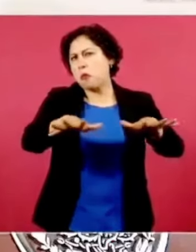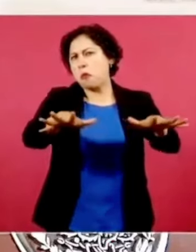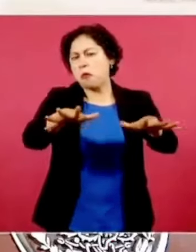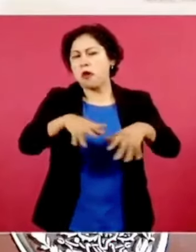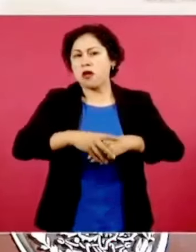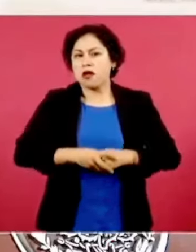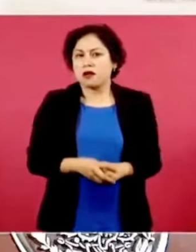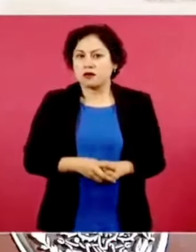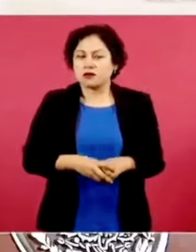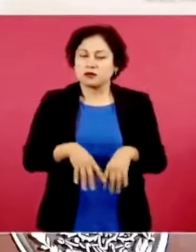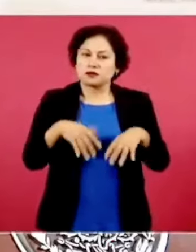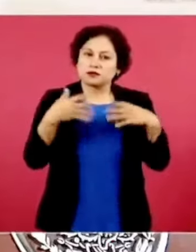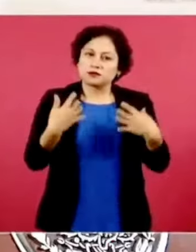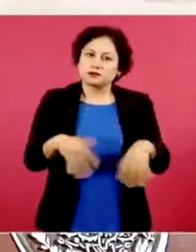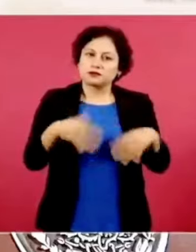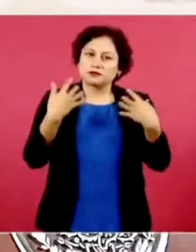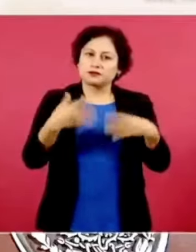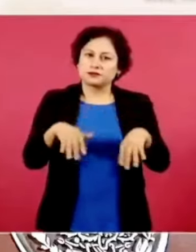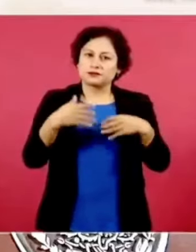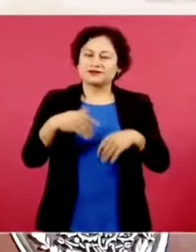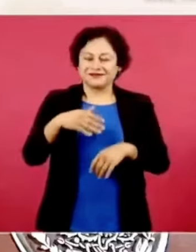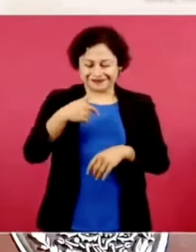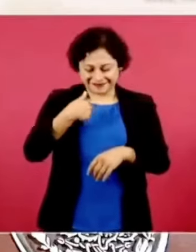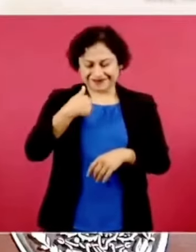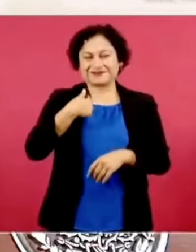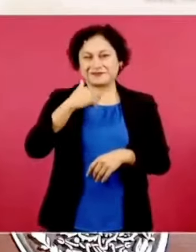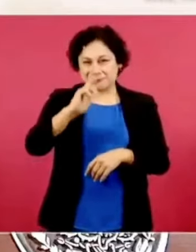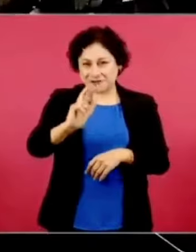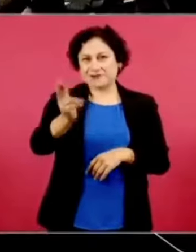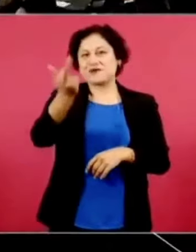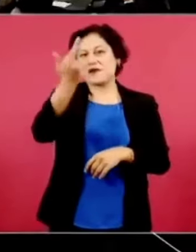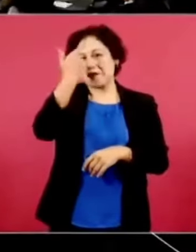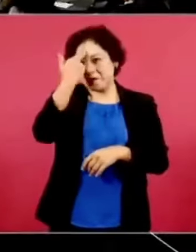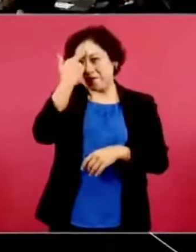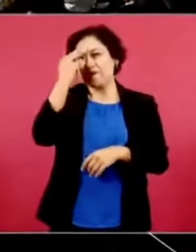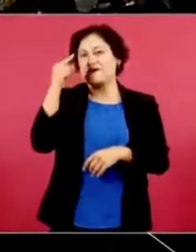Sí, con la señora, porque me acuerdo bien del nombre.